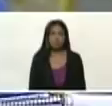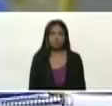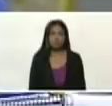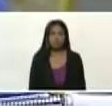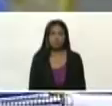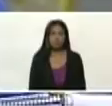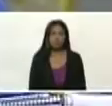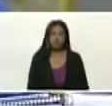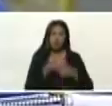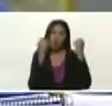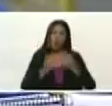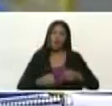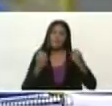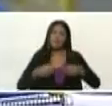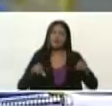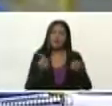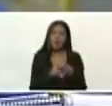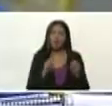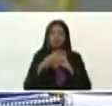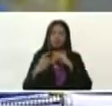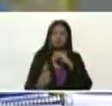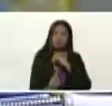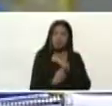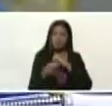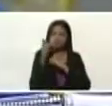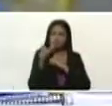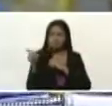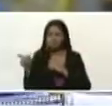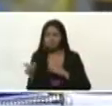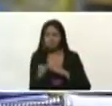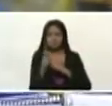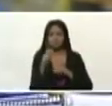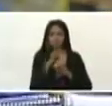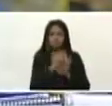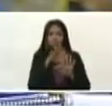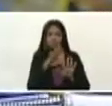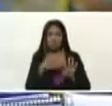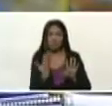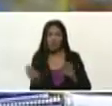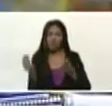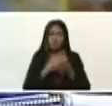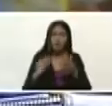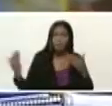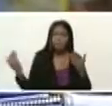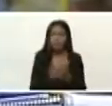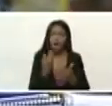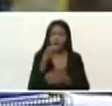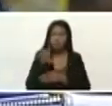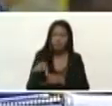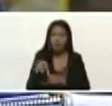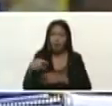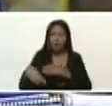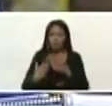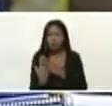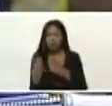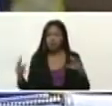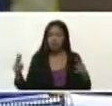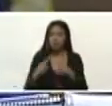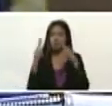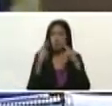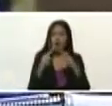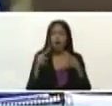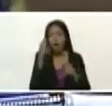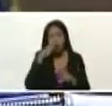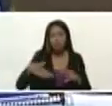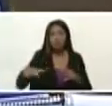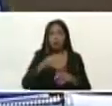Los guarimberos guaidocistas que quieren volver al golpe de Estado encontrarán al pueblo y a la Fuerza